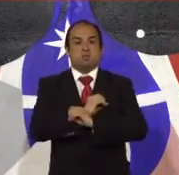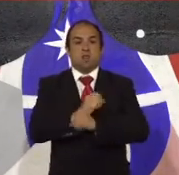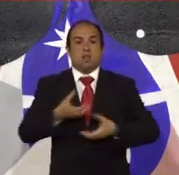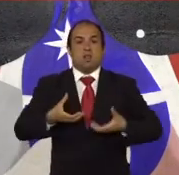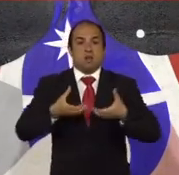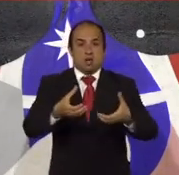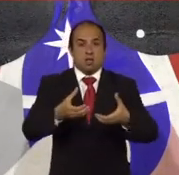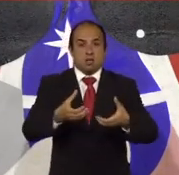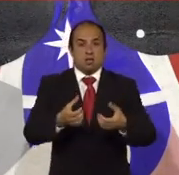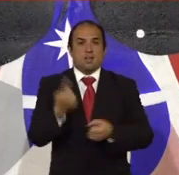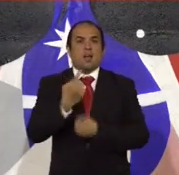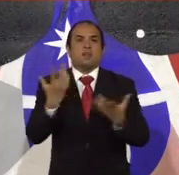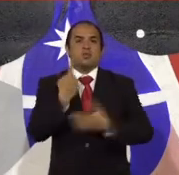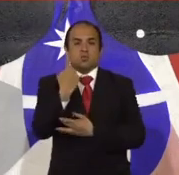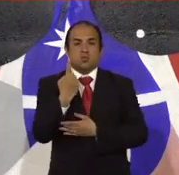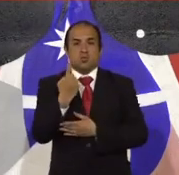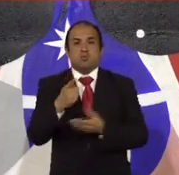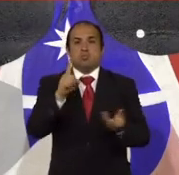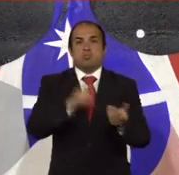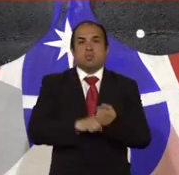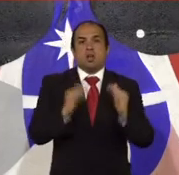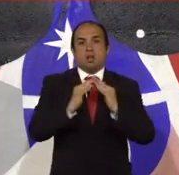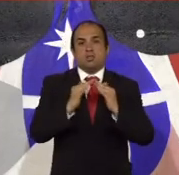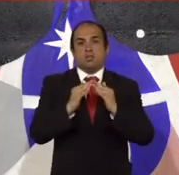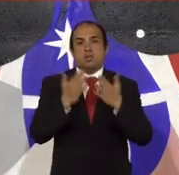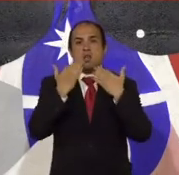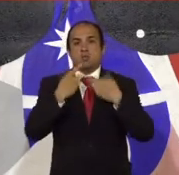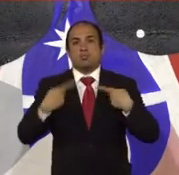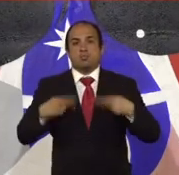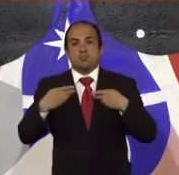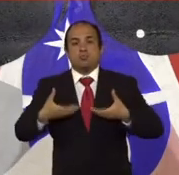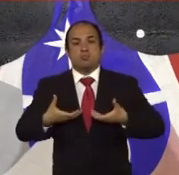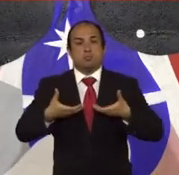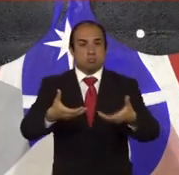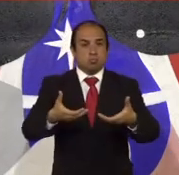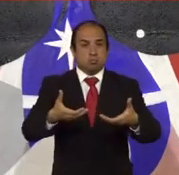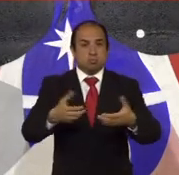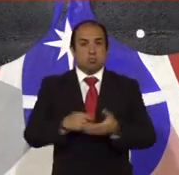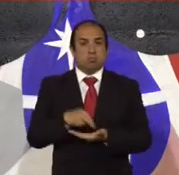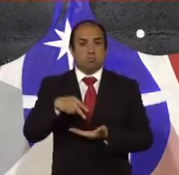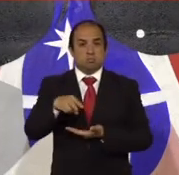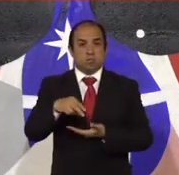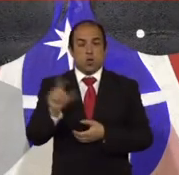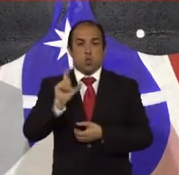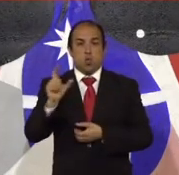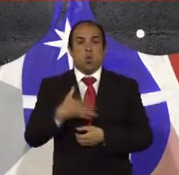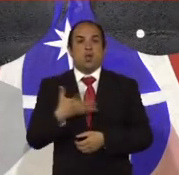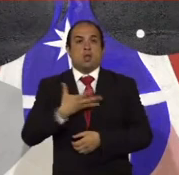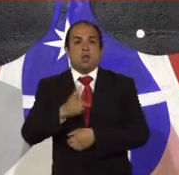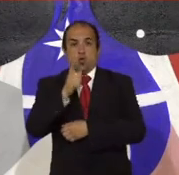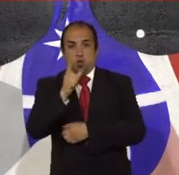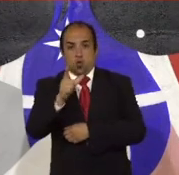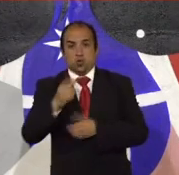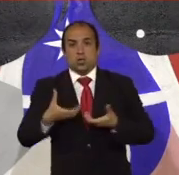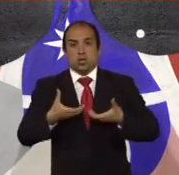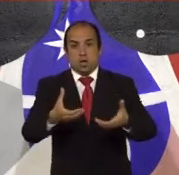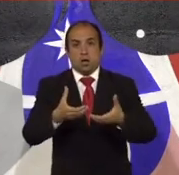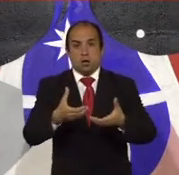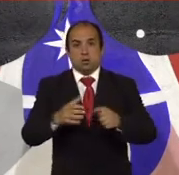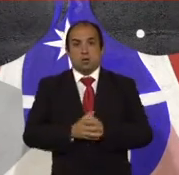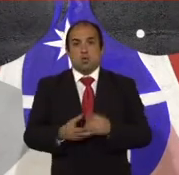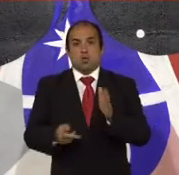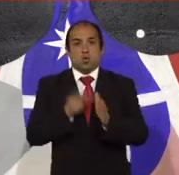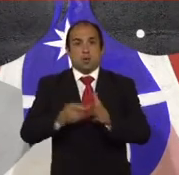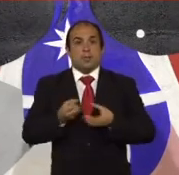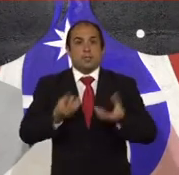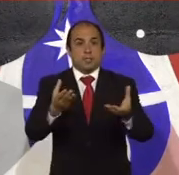¿qué hace? Se mete en su casa y deja de haber personas en la calle. Cuando la calle está iluminada, vuelve a salir la gente a la